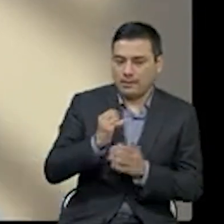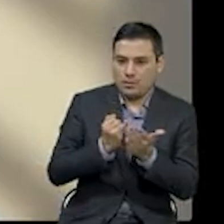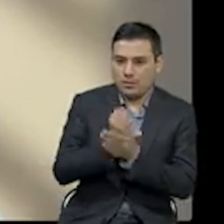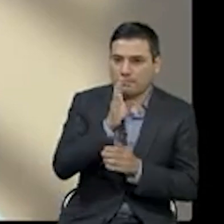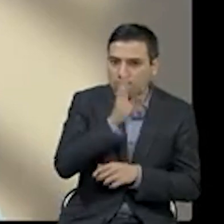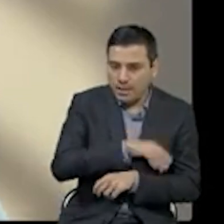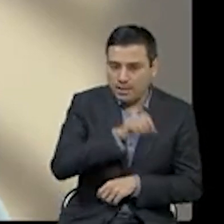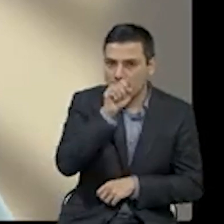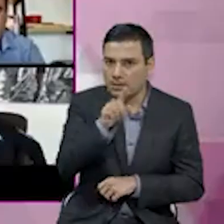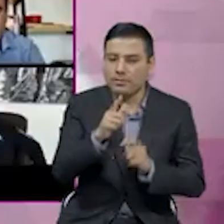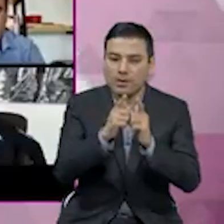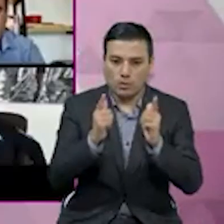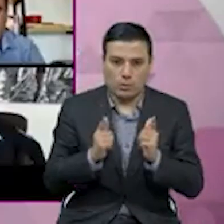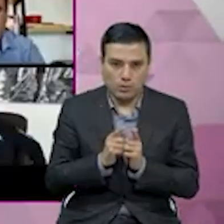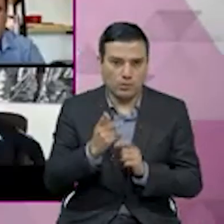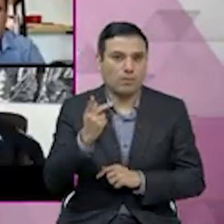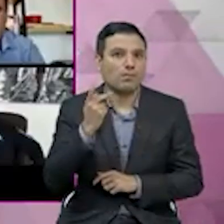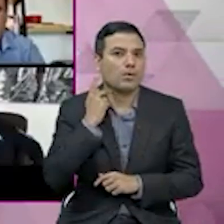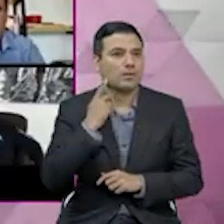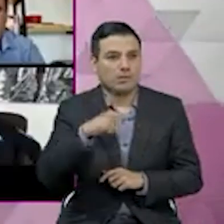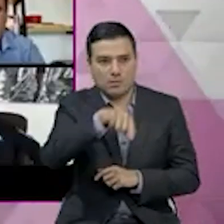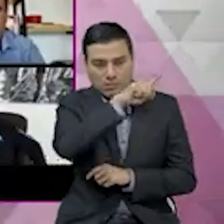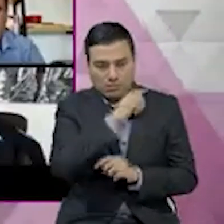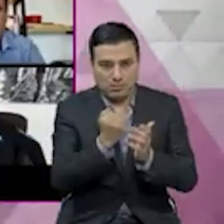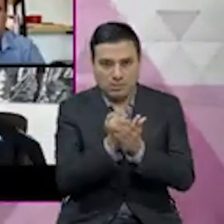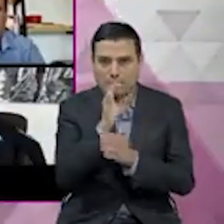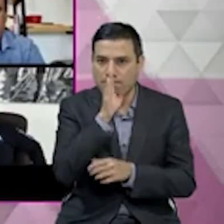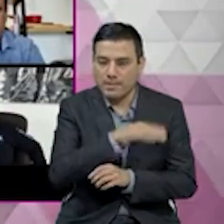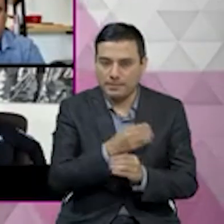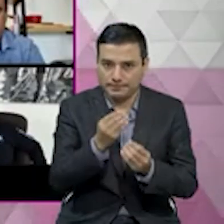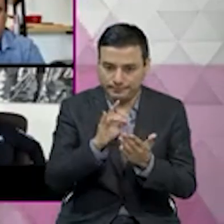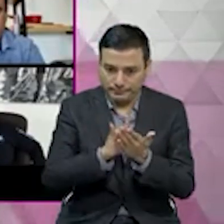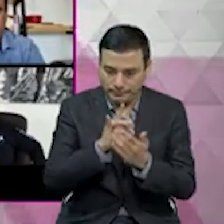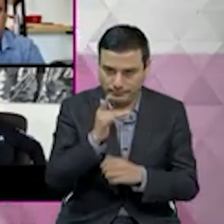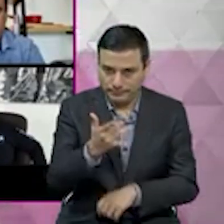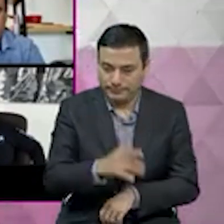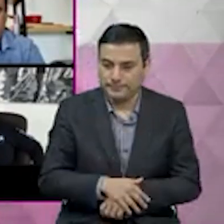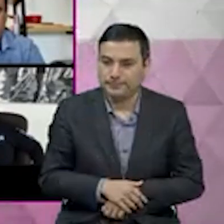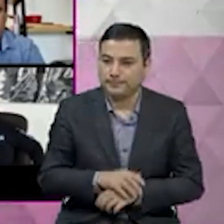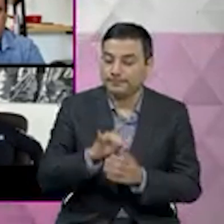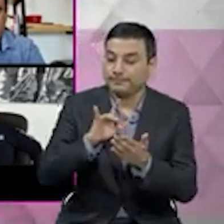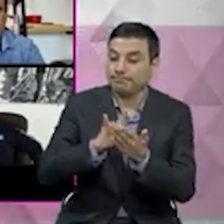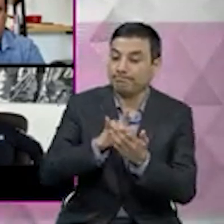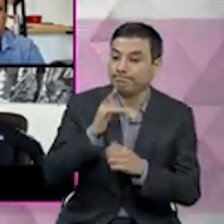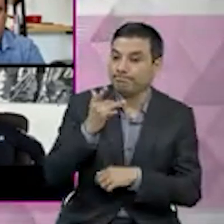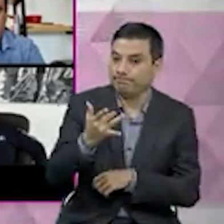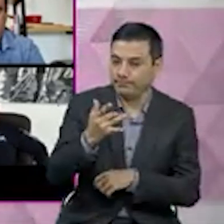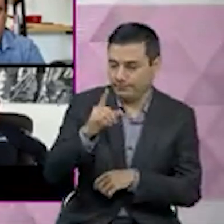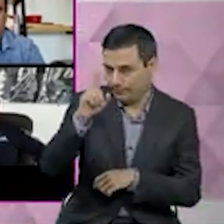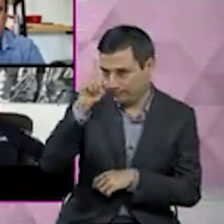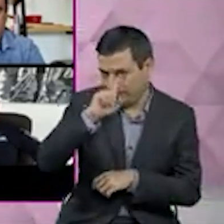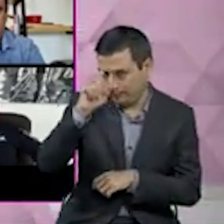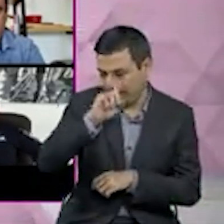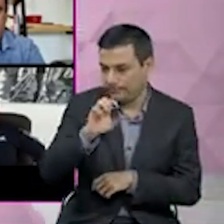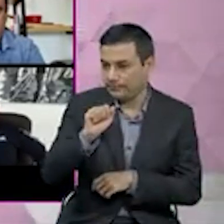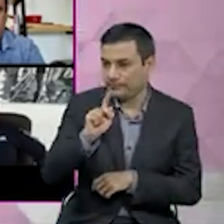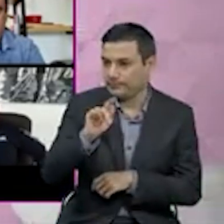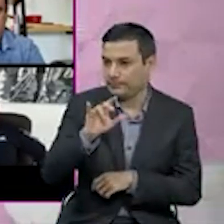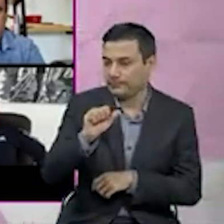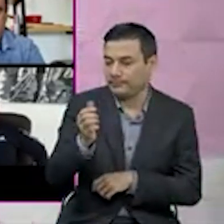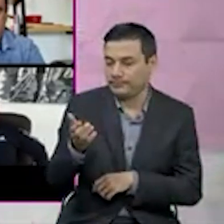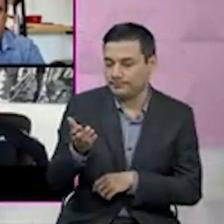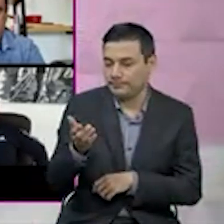gracias. Gracias, consejero Quiva Espadas. Diputado